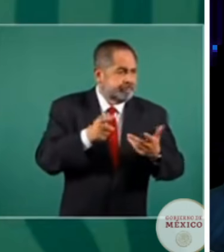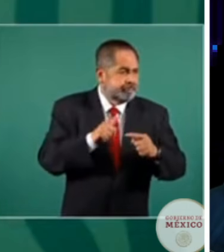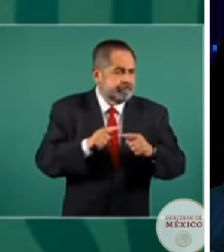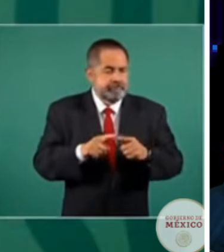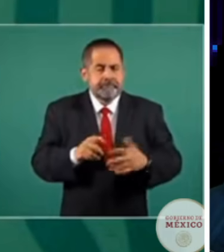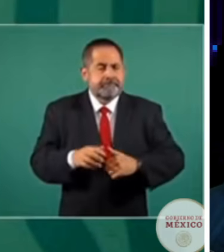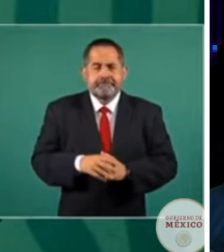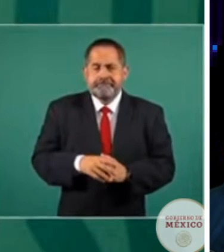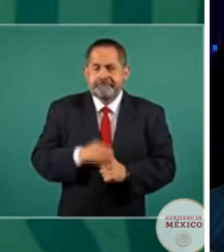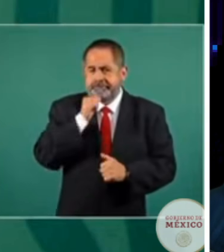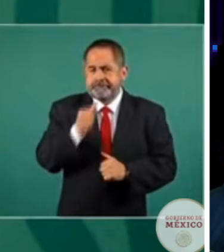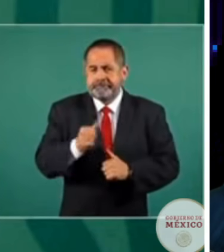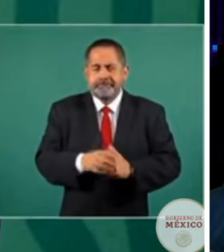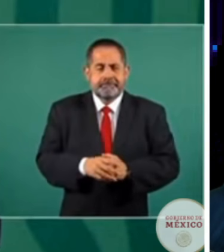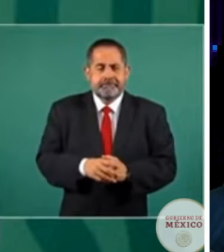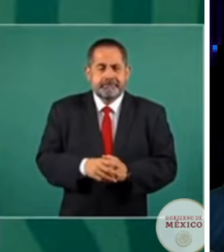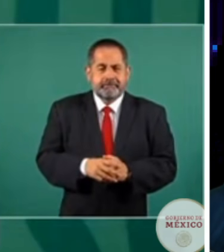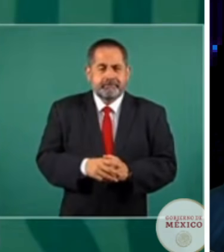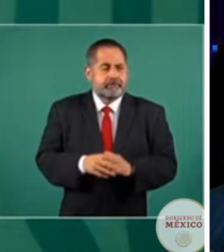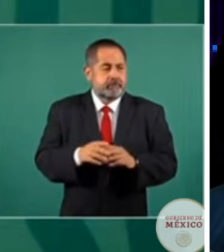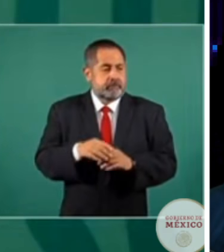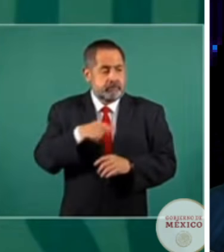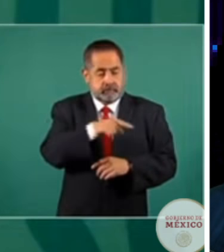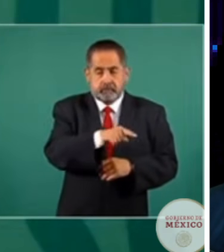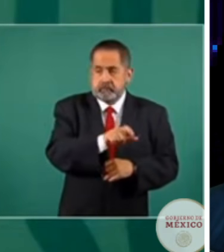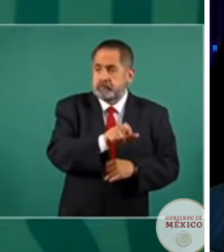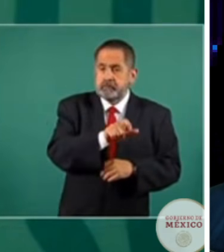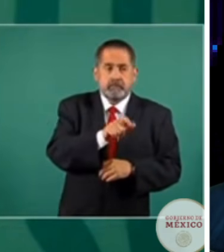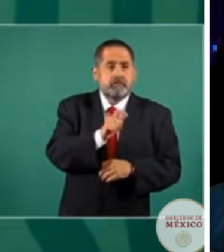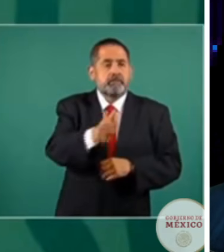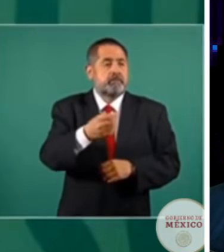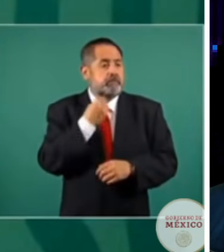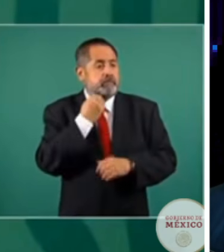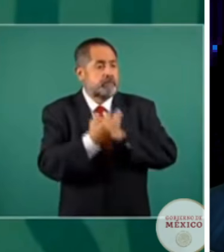al que no tiene para pagar un abogado,